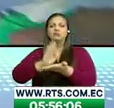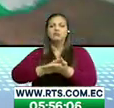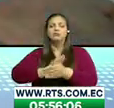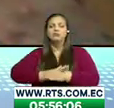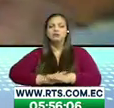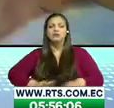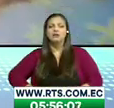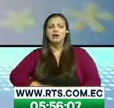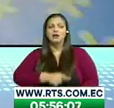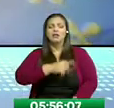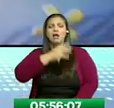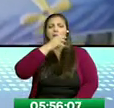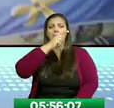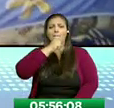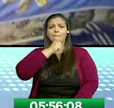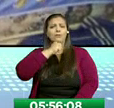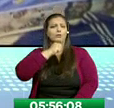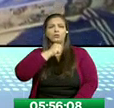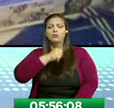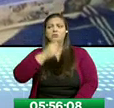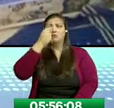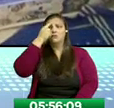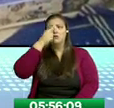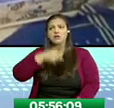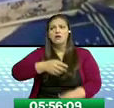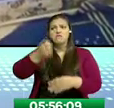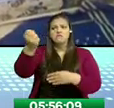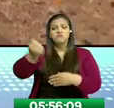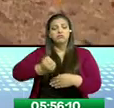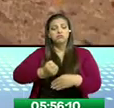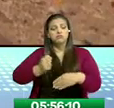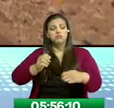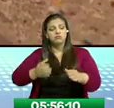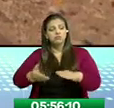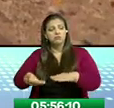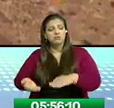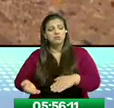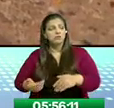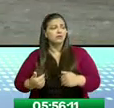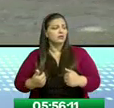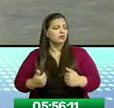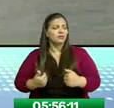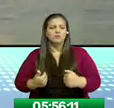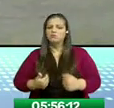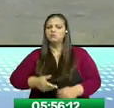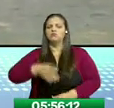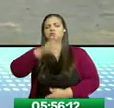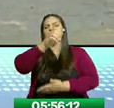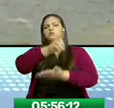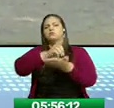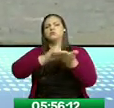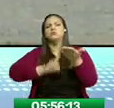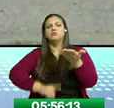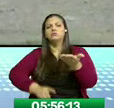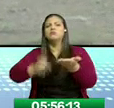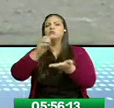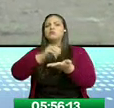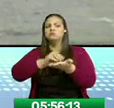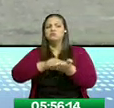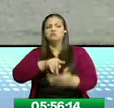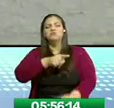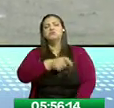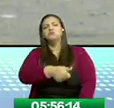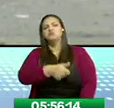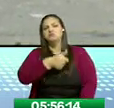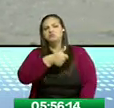de amenazas y agresiones físicas, mañana probablemente no vivirá para contarlo. Así que hace muy bien